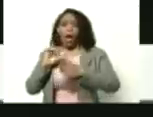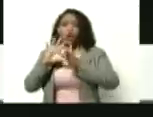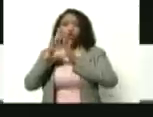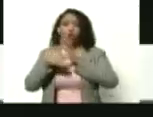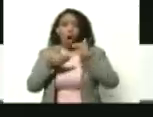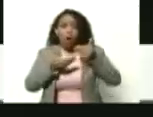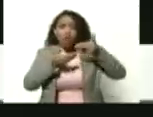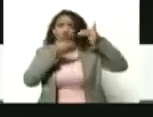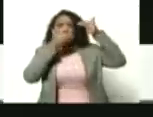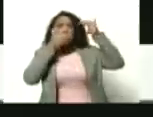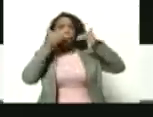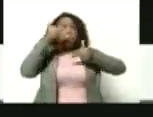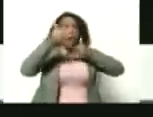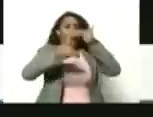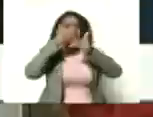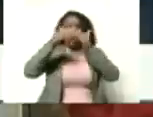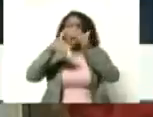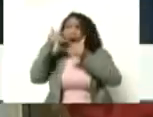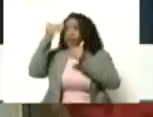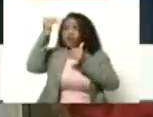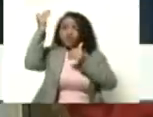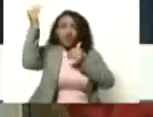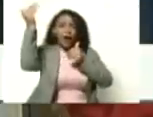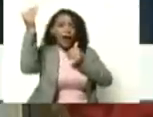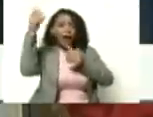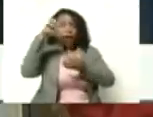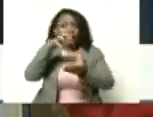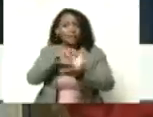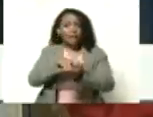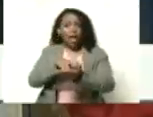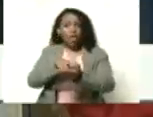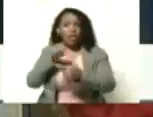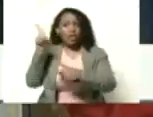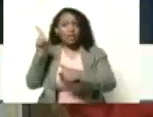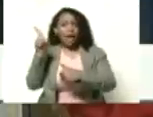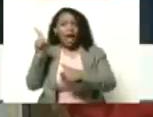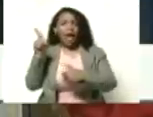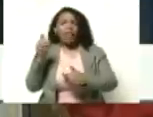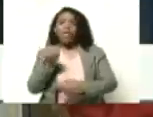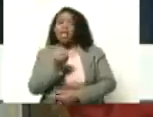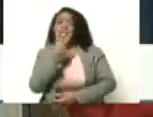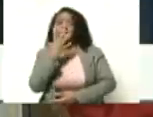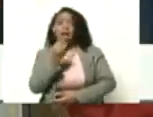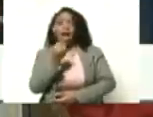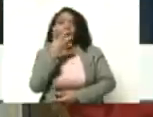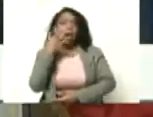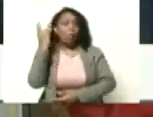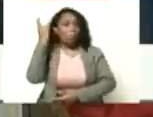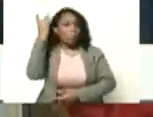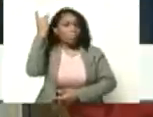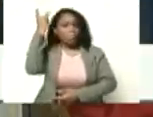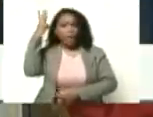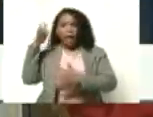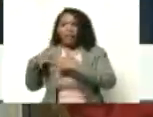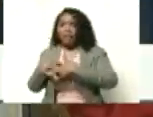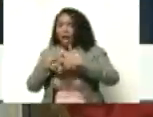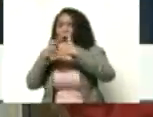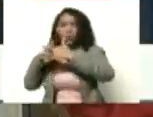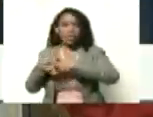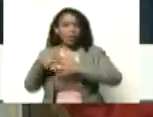mercenarios extranjeros del estado sionista de israel de eeuu de